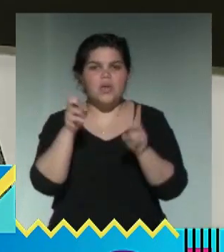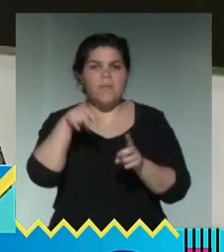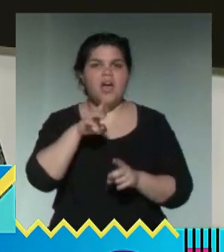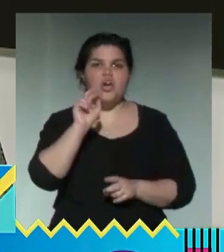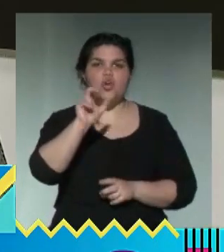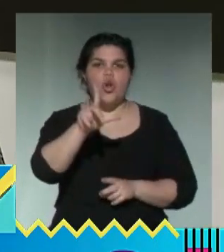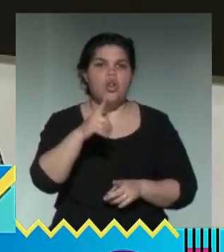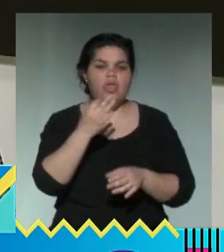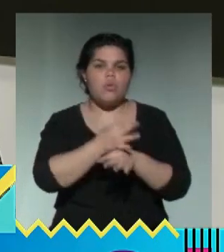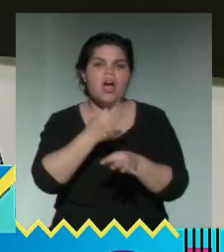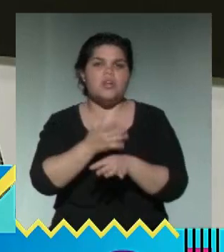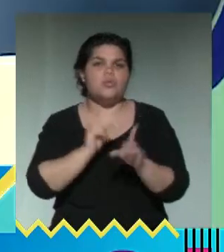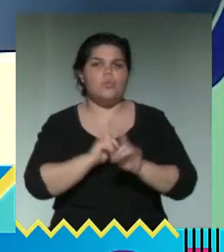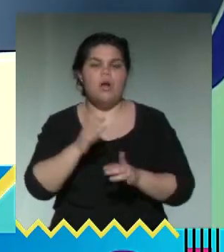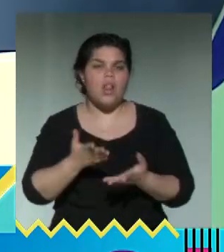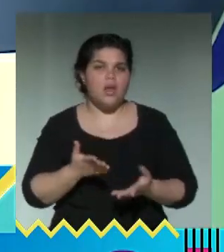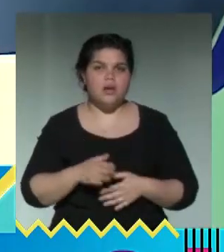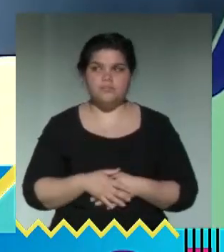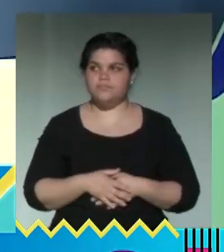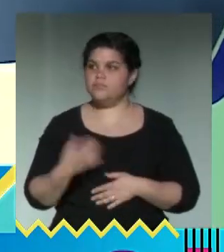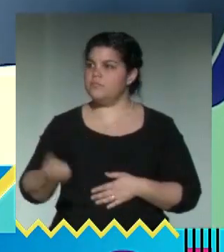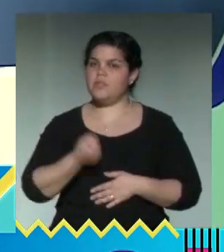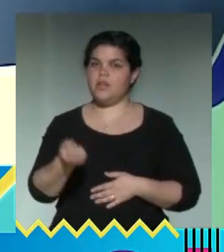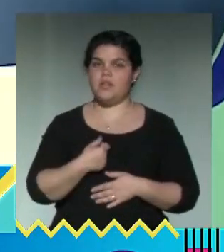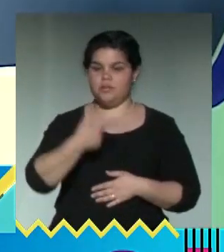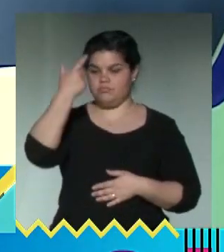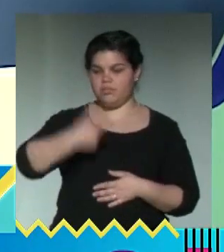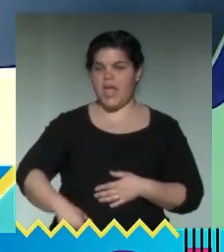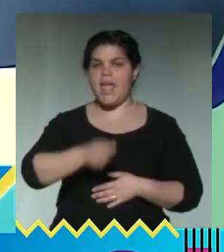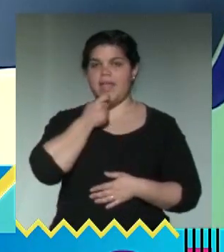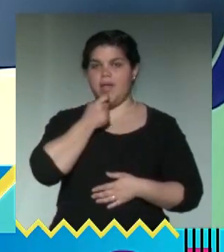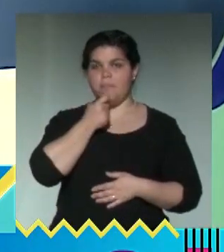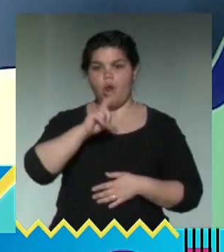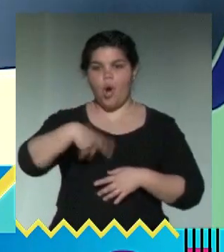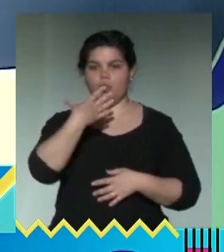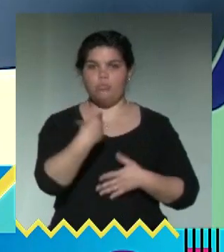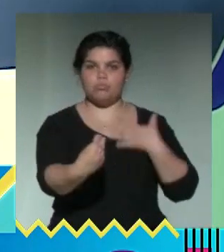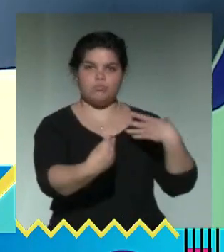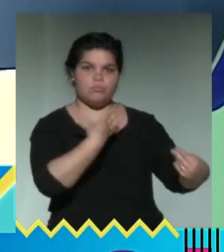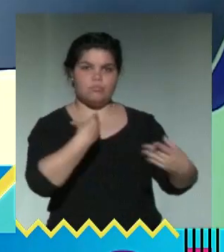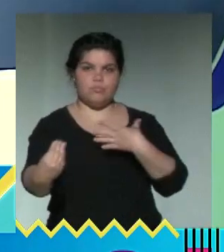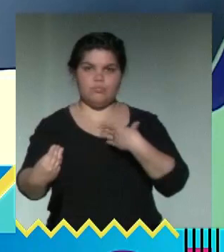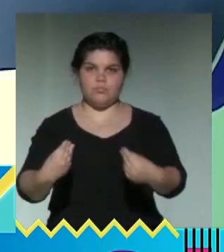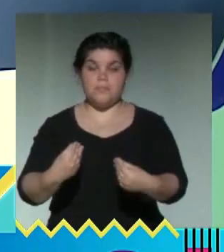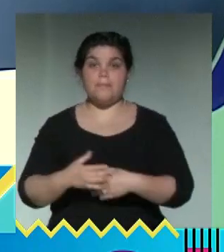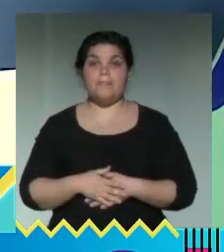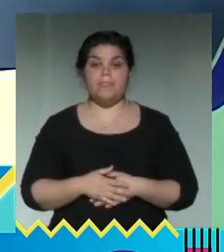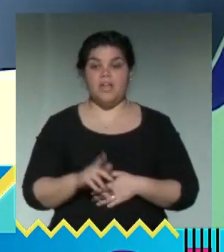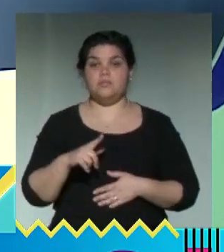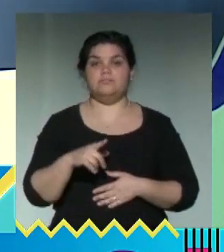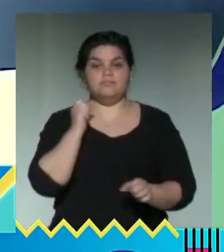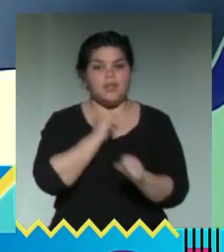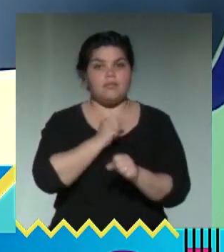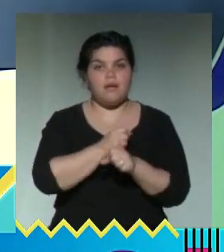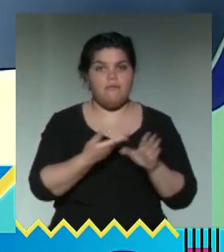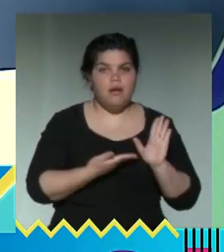Andrés? Y dar el ejemplo, más que todo. Para mí que trabajar mostrando los